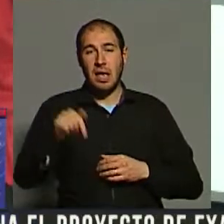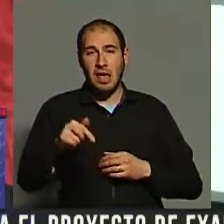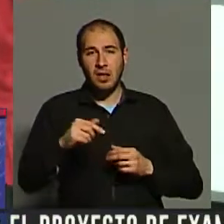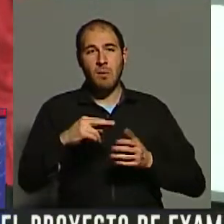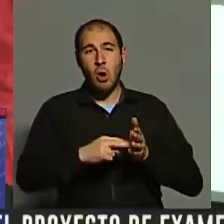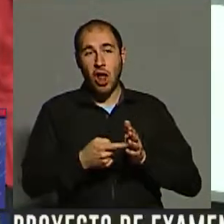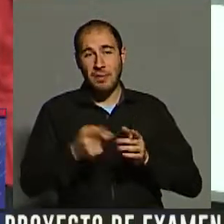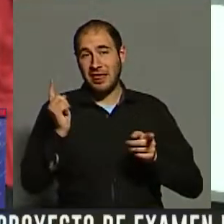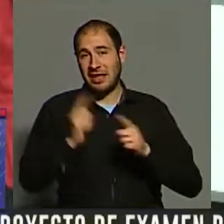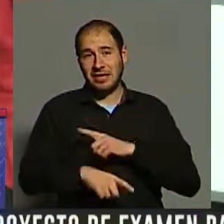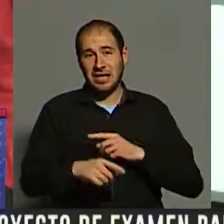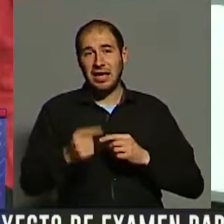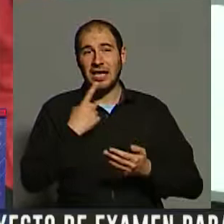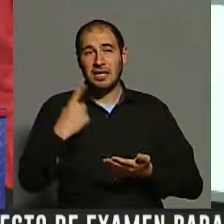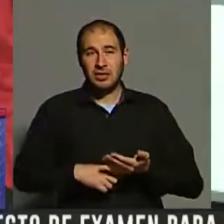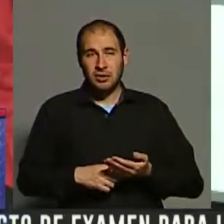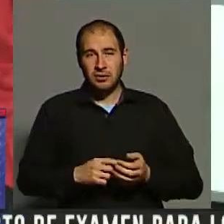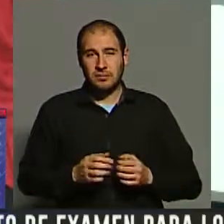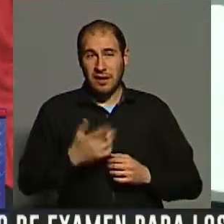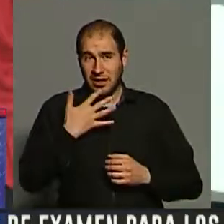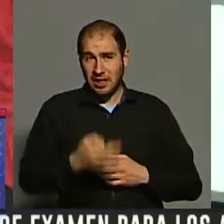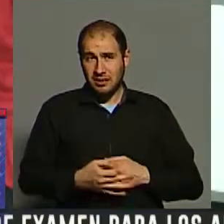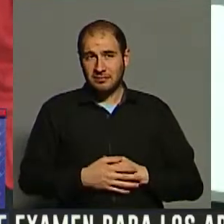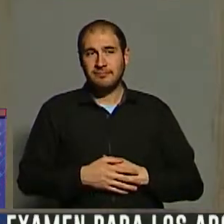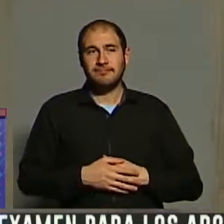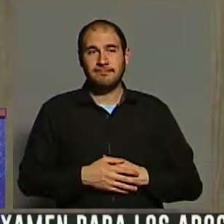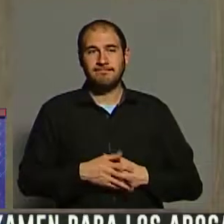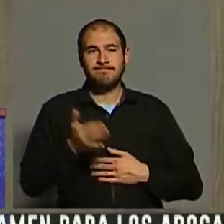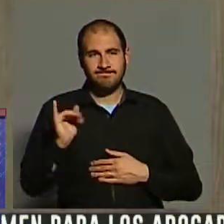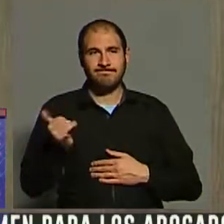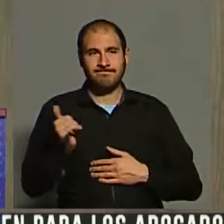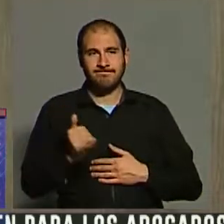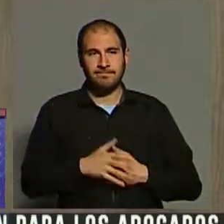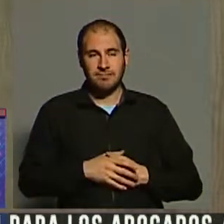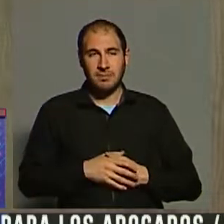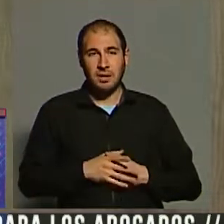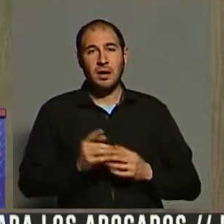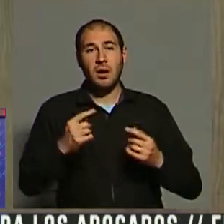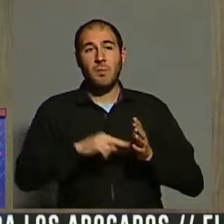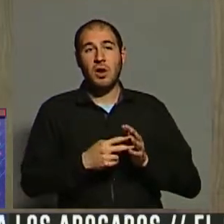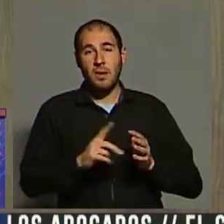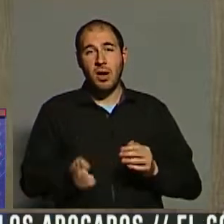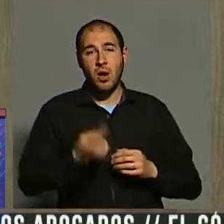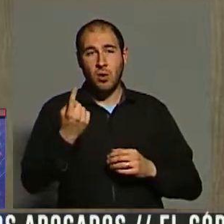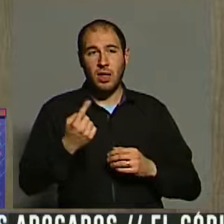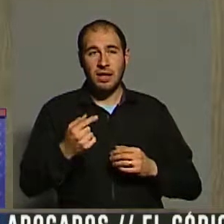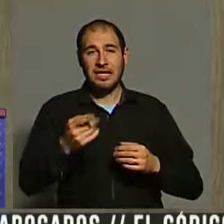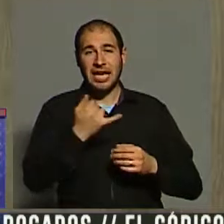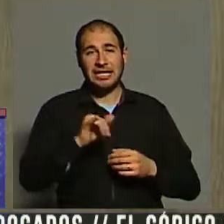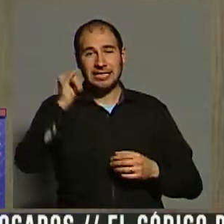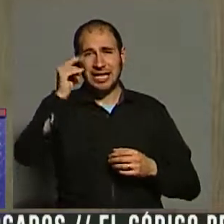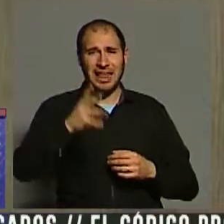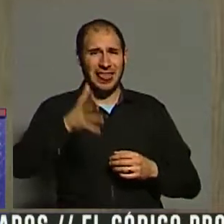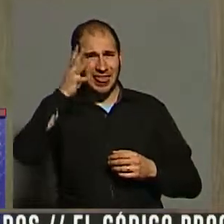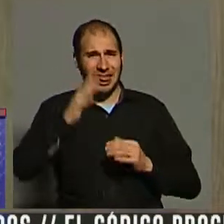consecuencias directas de las medidas que se han tomado es así jose no tal cual una de las consecuencias que tienen las tasas de interés